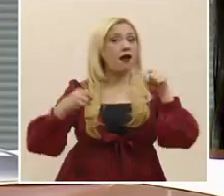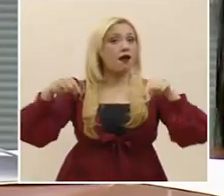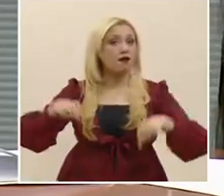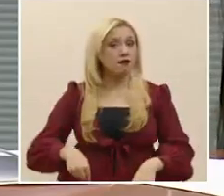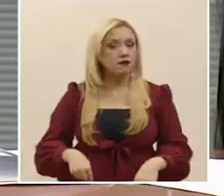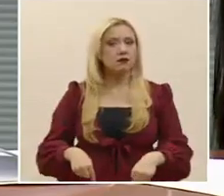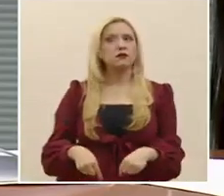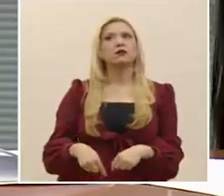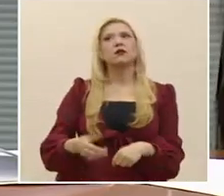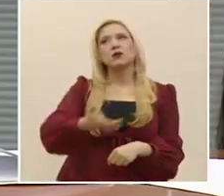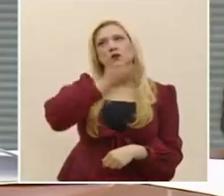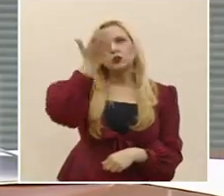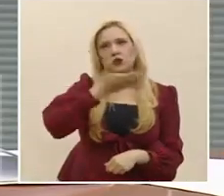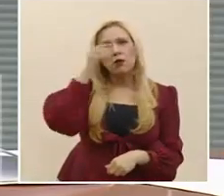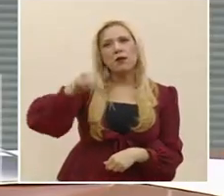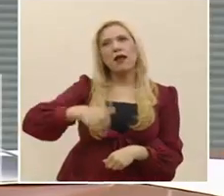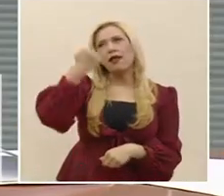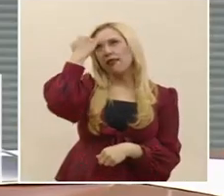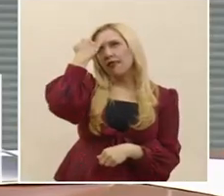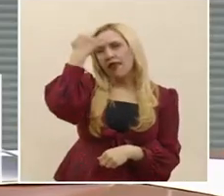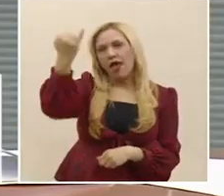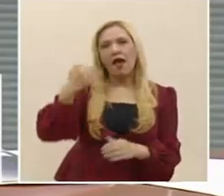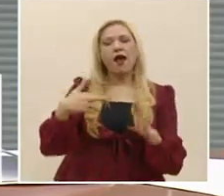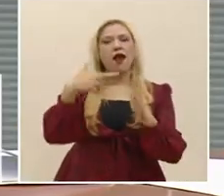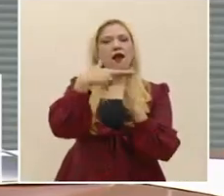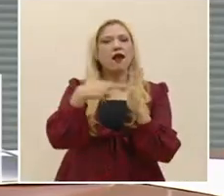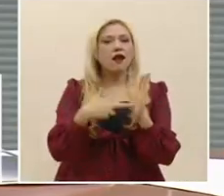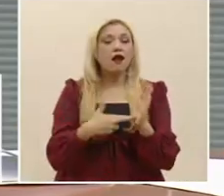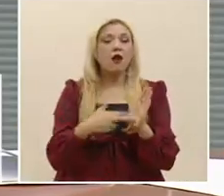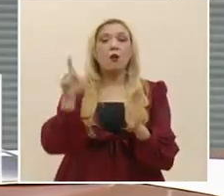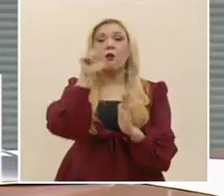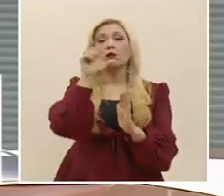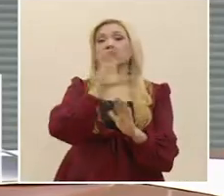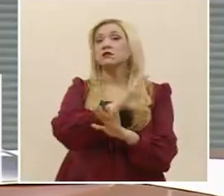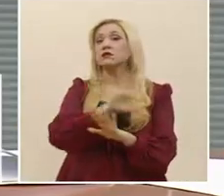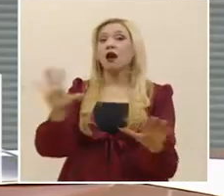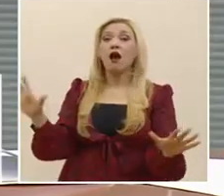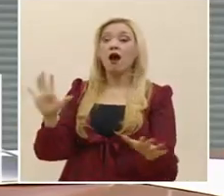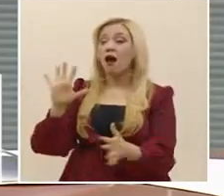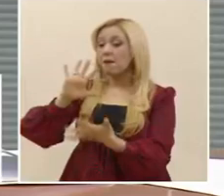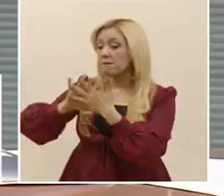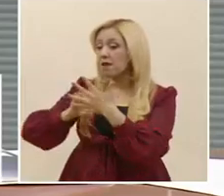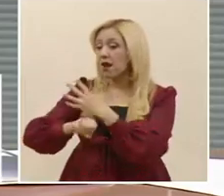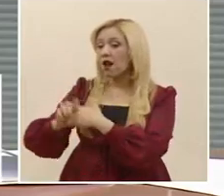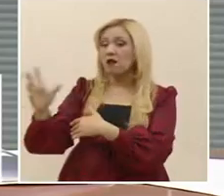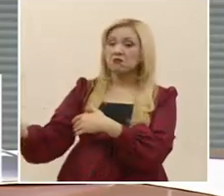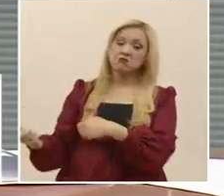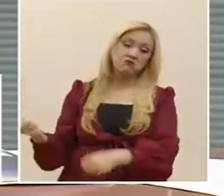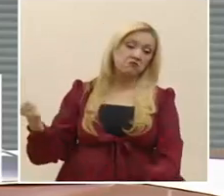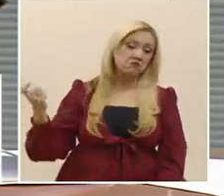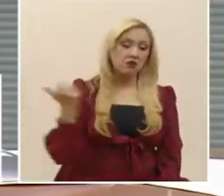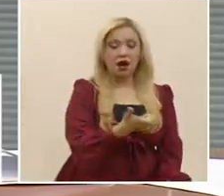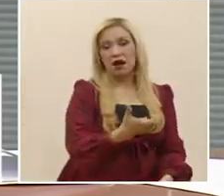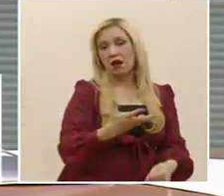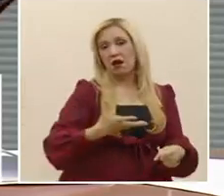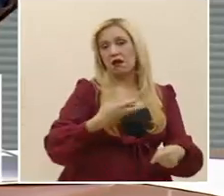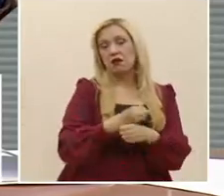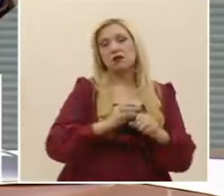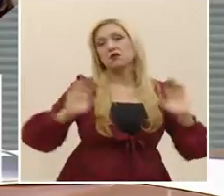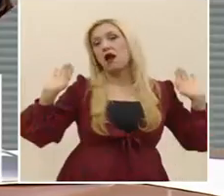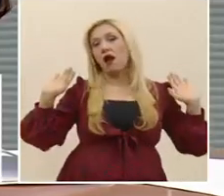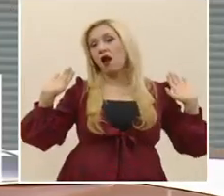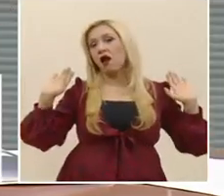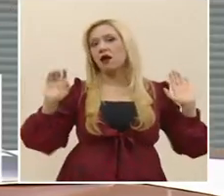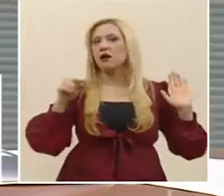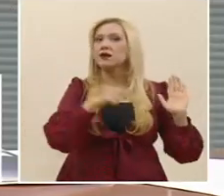que veníamos manejando, de que la regla general es que una vez que ya te condenaron en la vía penal a la reparación del daño, eso excluye la